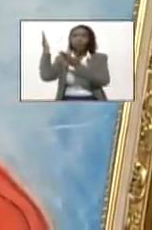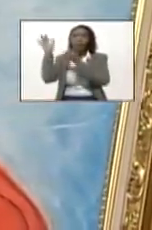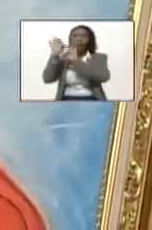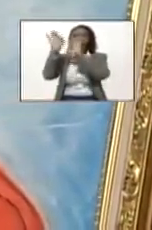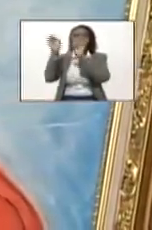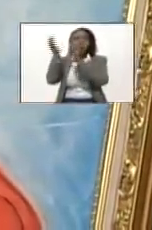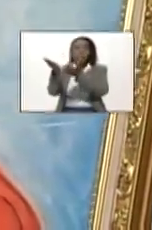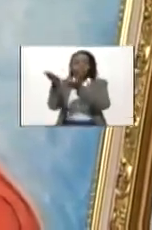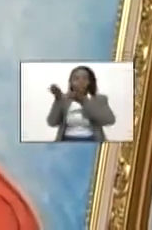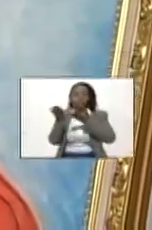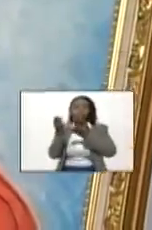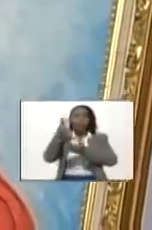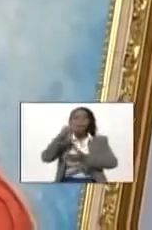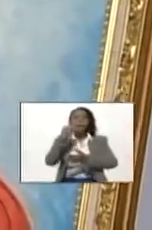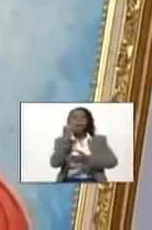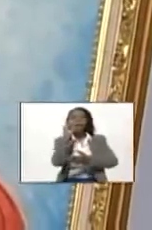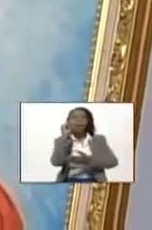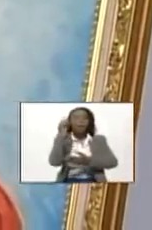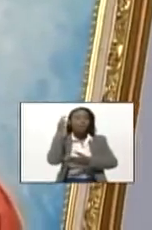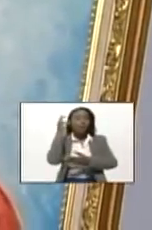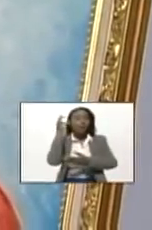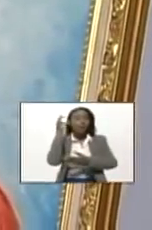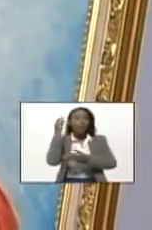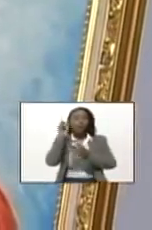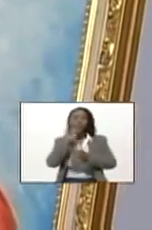que me trajo María Soledad.